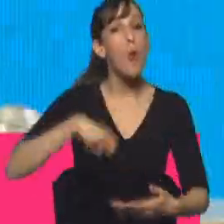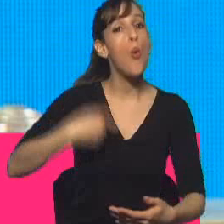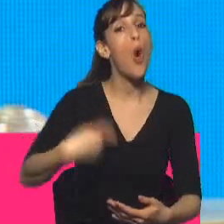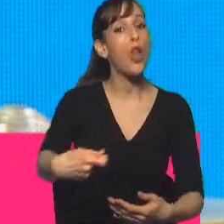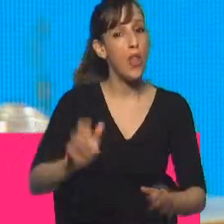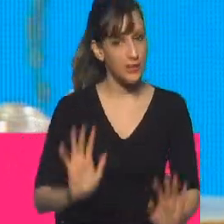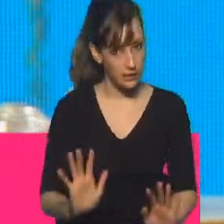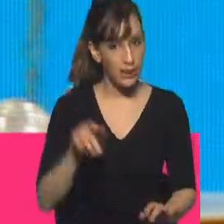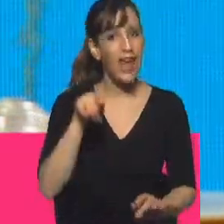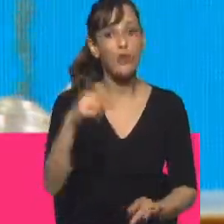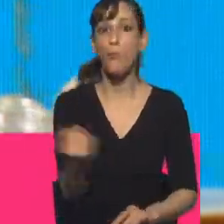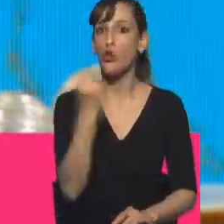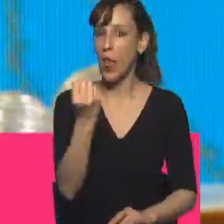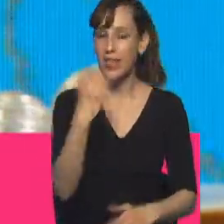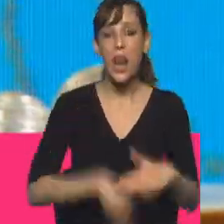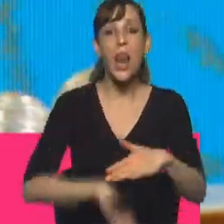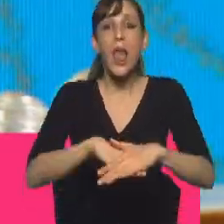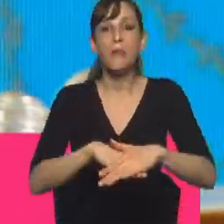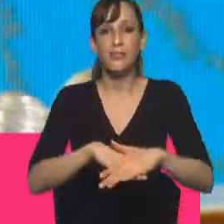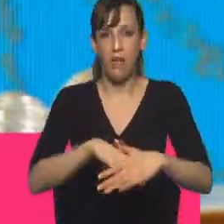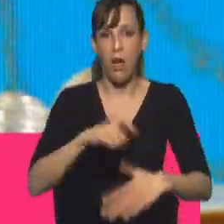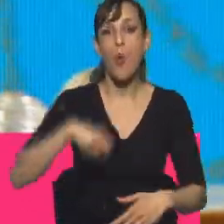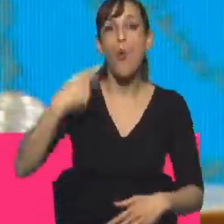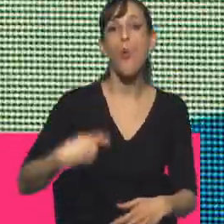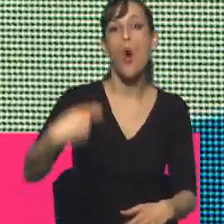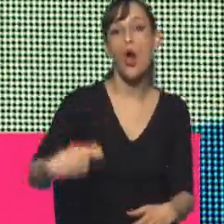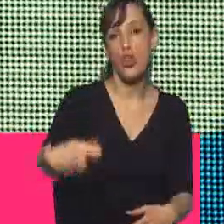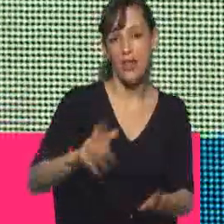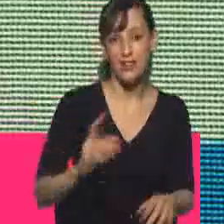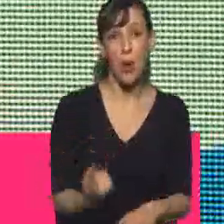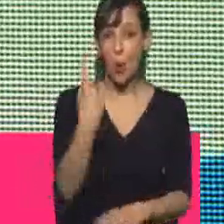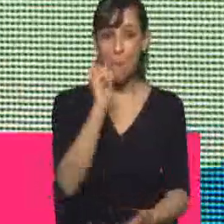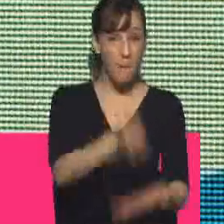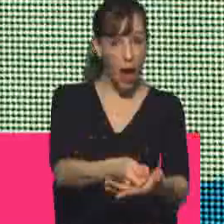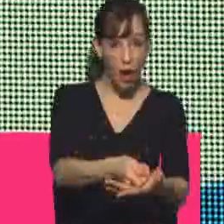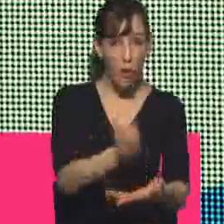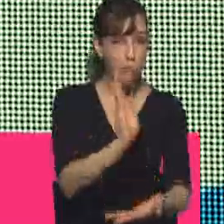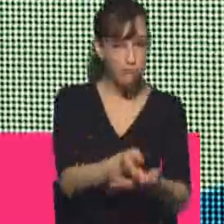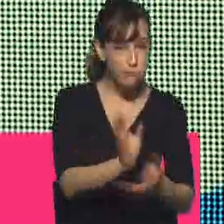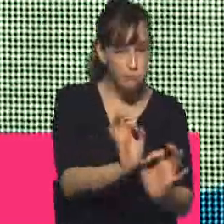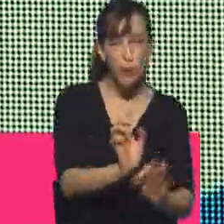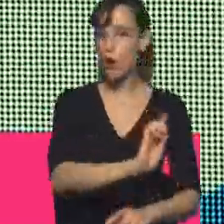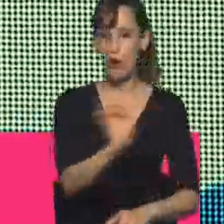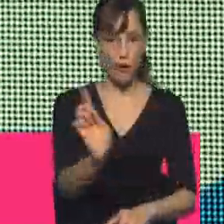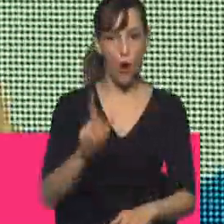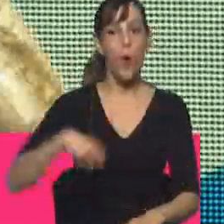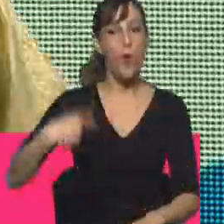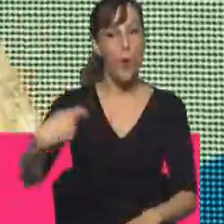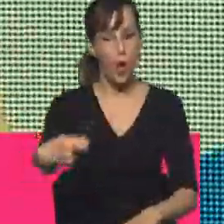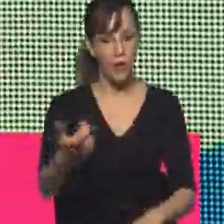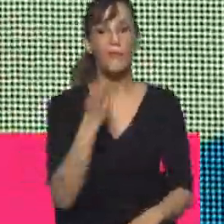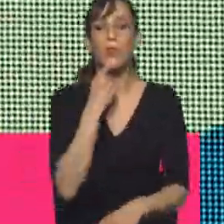de compra en cuotas. No ¿sí? de un solo pago. Claro, no solamente en un solo pago, que es lo que... Por ahí el banco dice, no, sí, ya